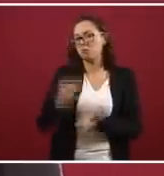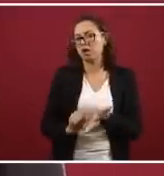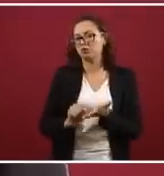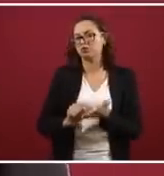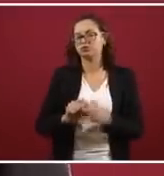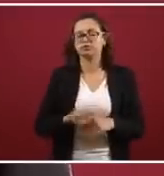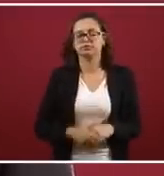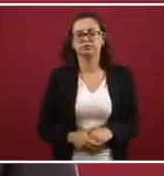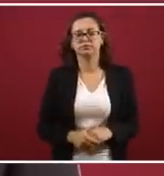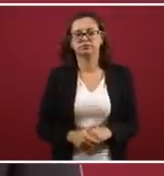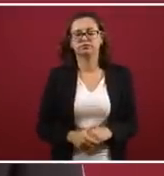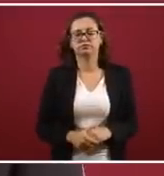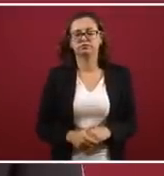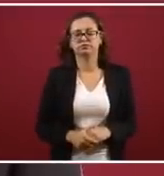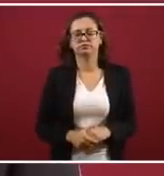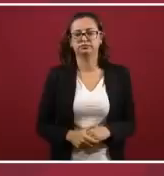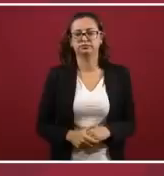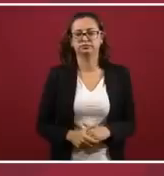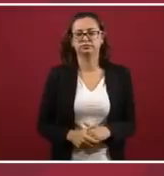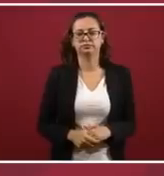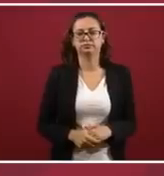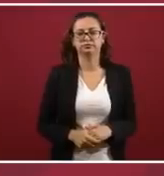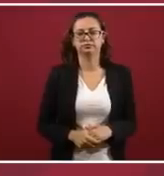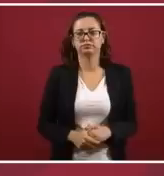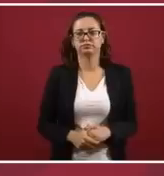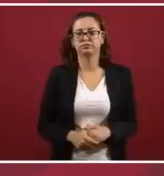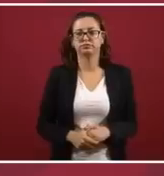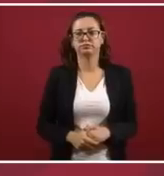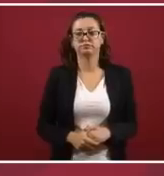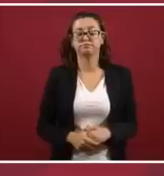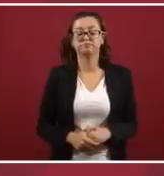minas del país.